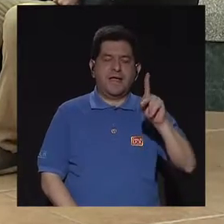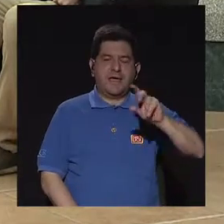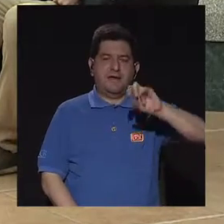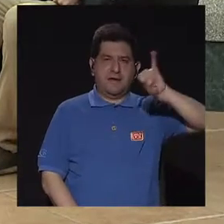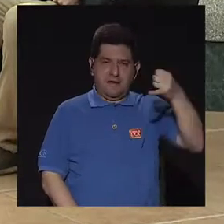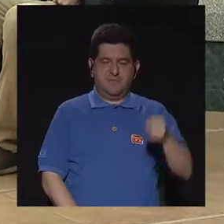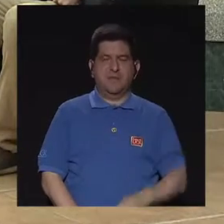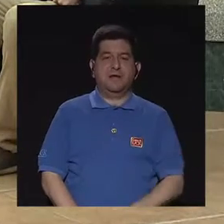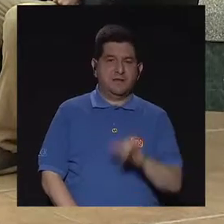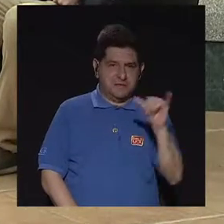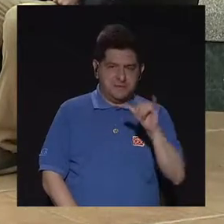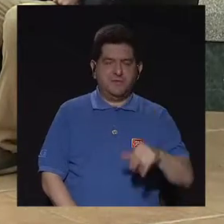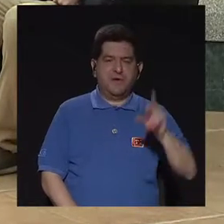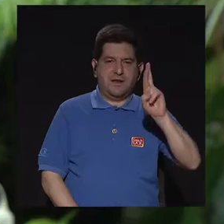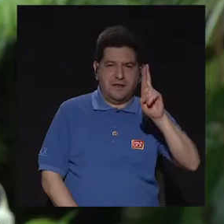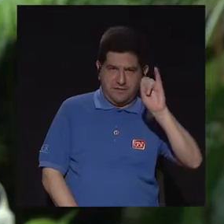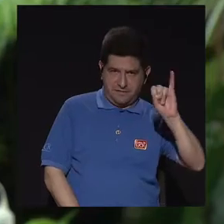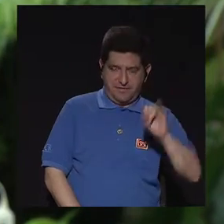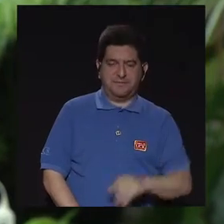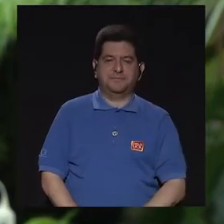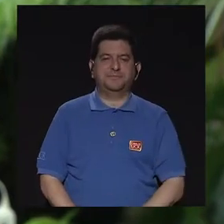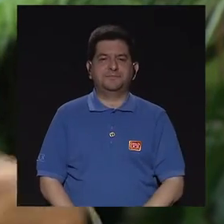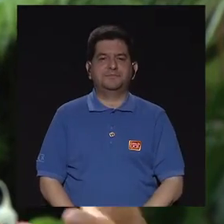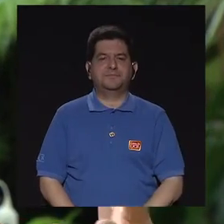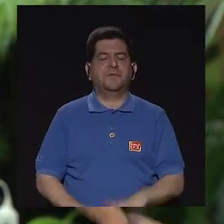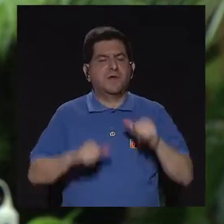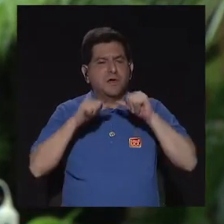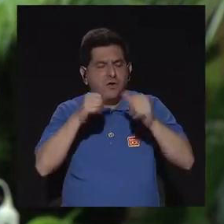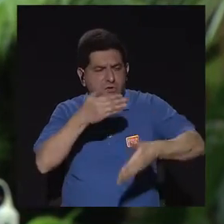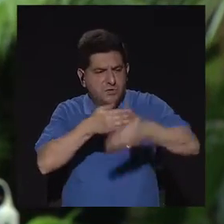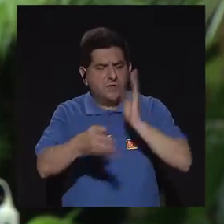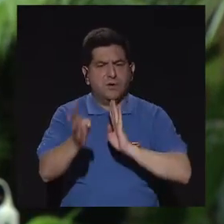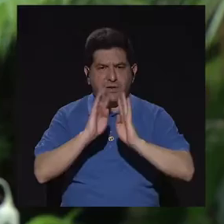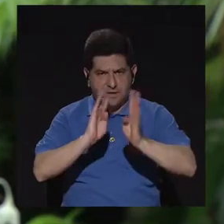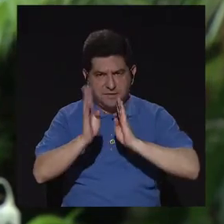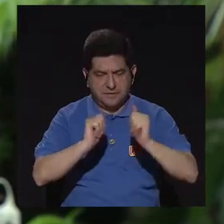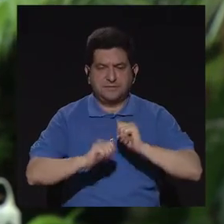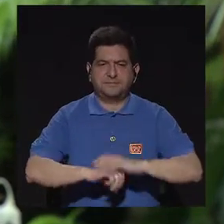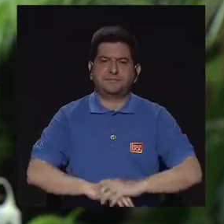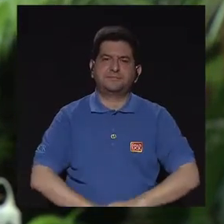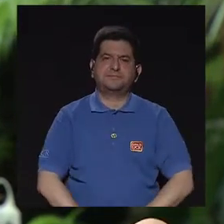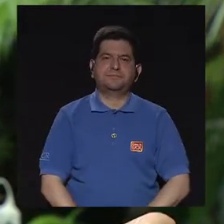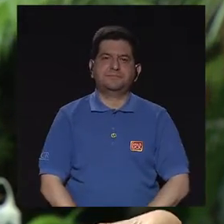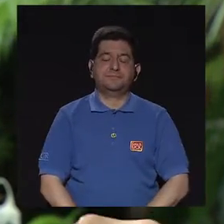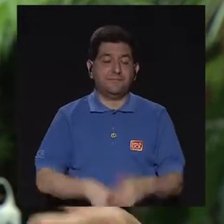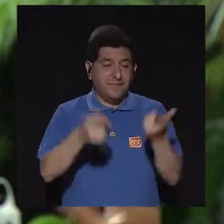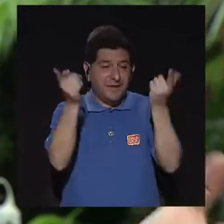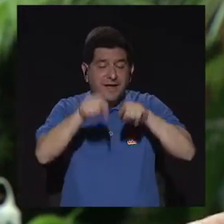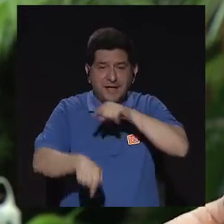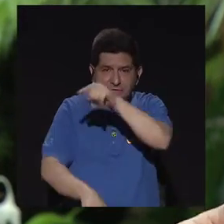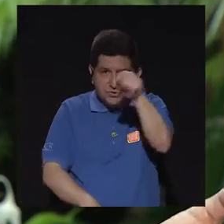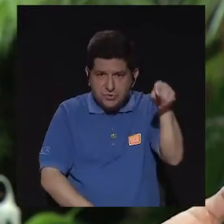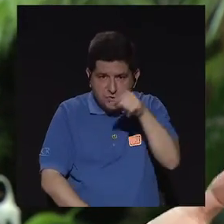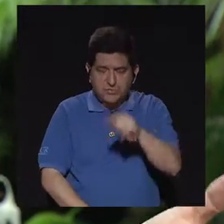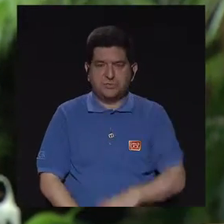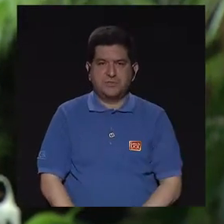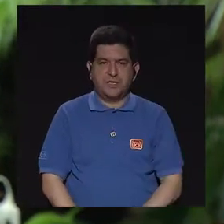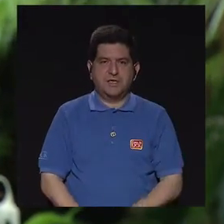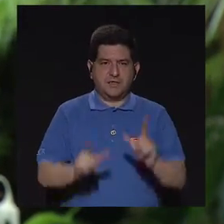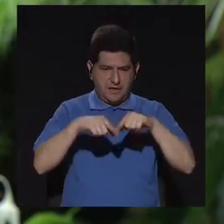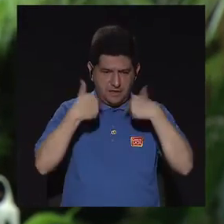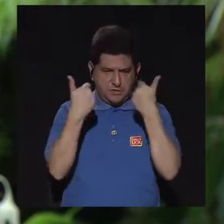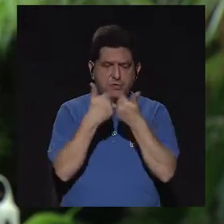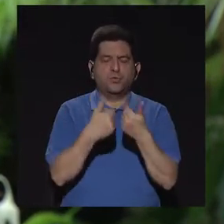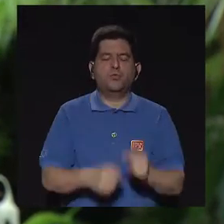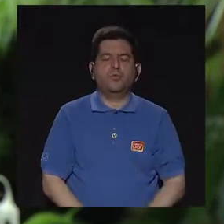Jiménez de Rally Internacional. Bueno, retomando lo que hablamos en el bloque anterior, en el caso de ustedes que pertenecen